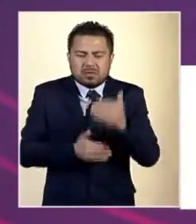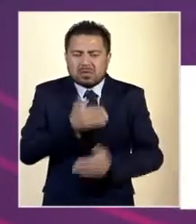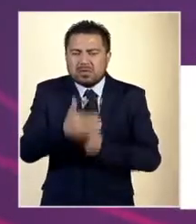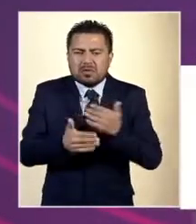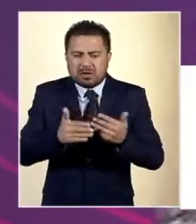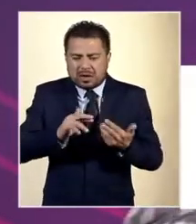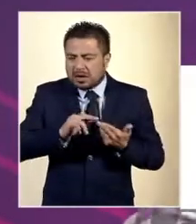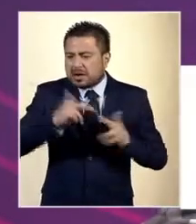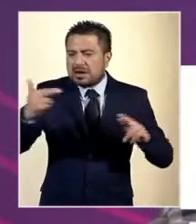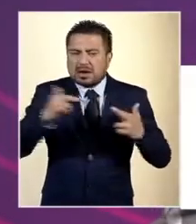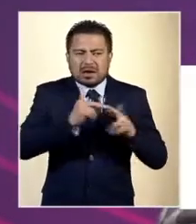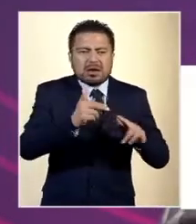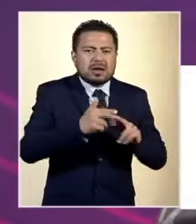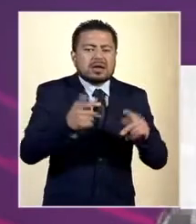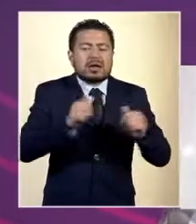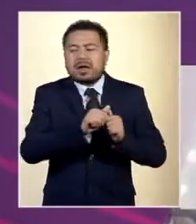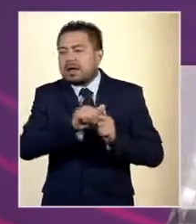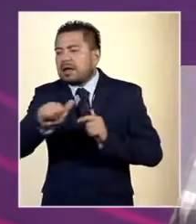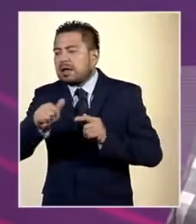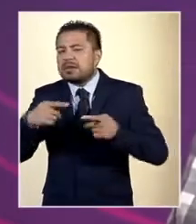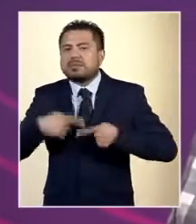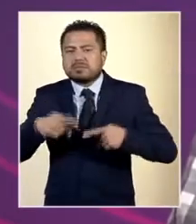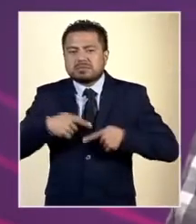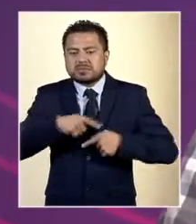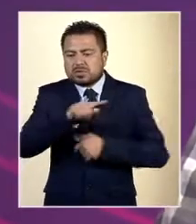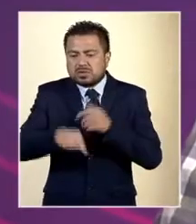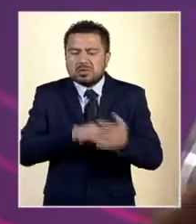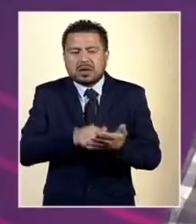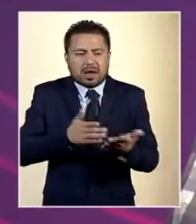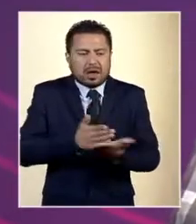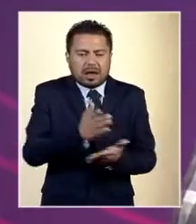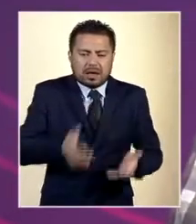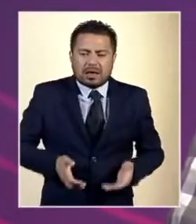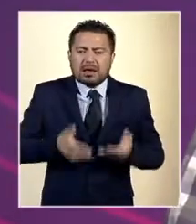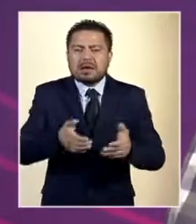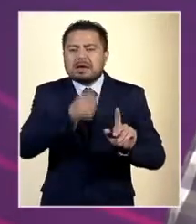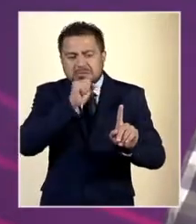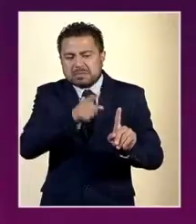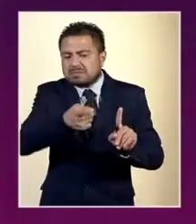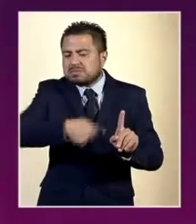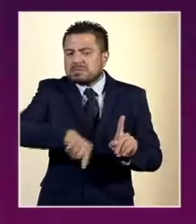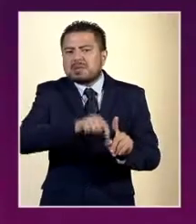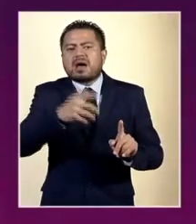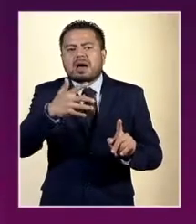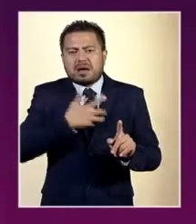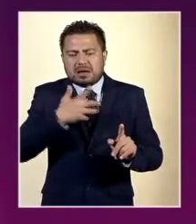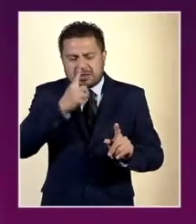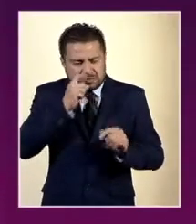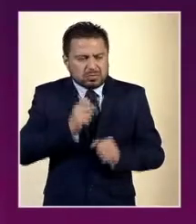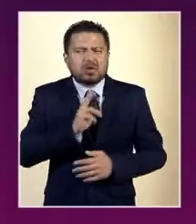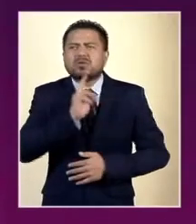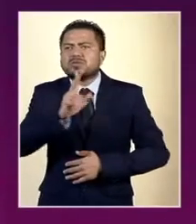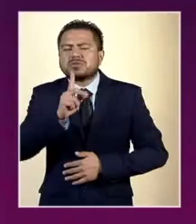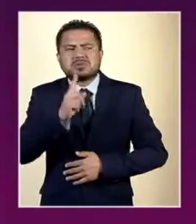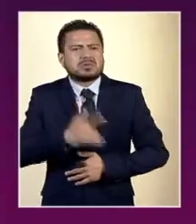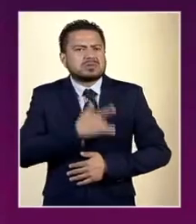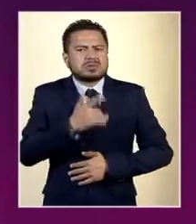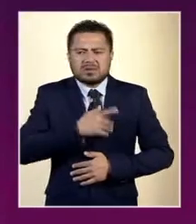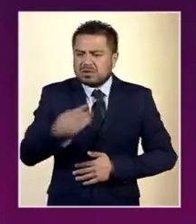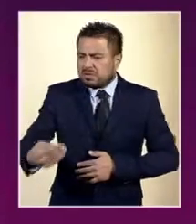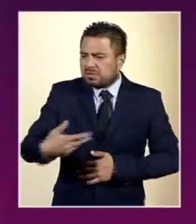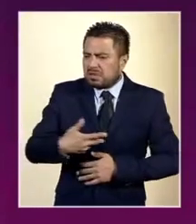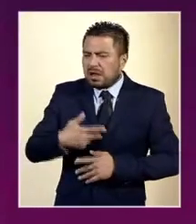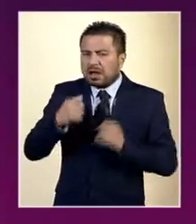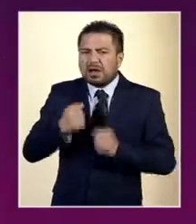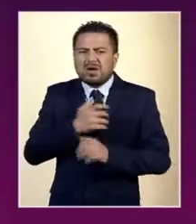interrelación hacia las personas que están subiendo en los espacios públicos, pero ellos y ellas también tienen su voz y seguramente nos estarían diciendo otra serie